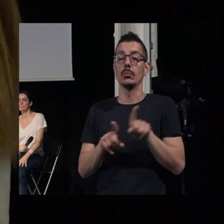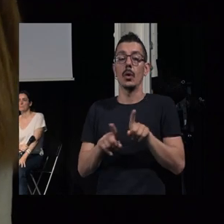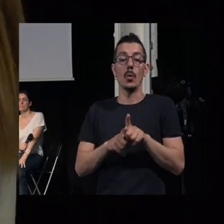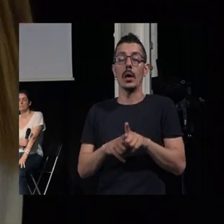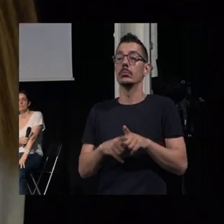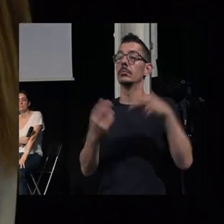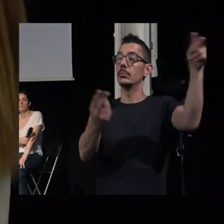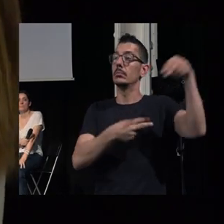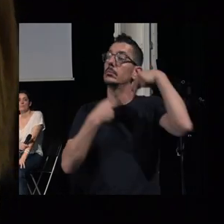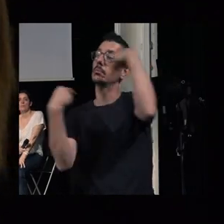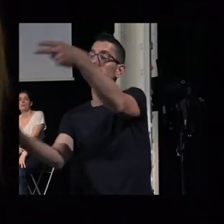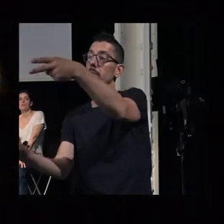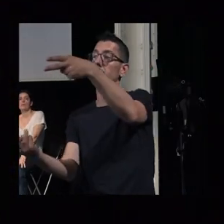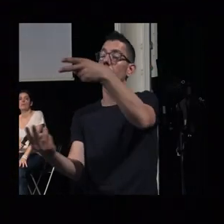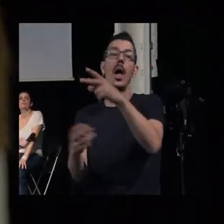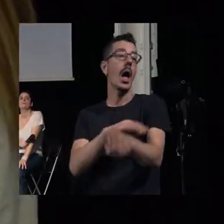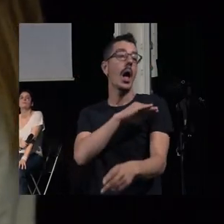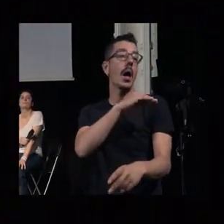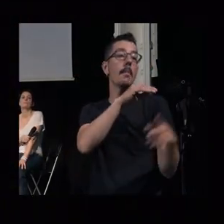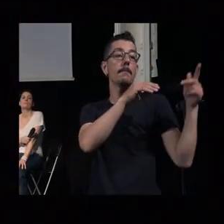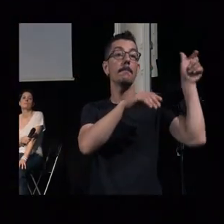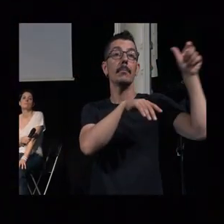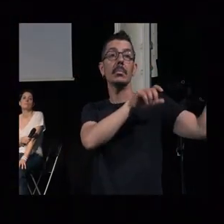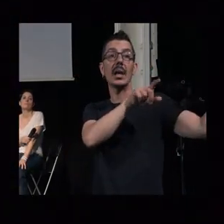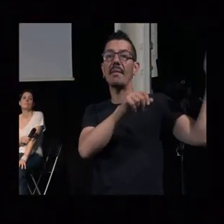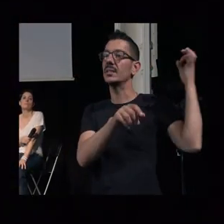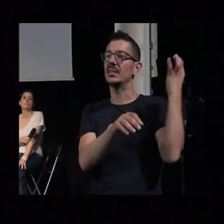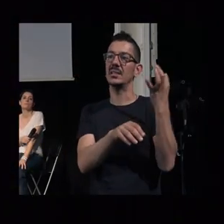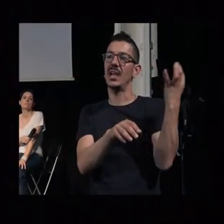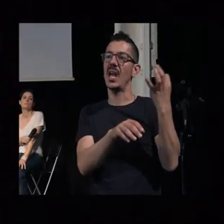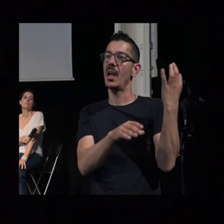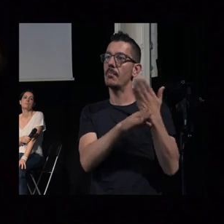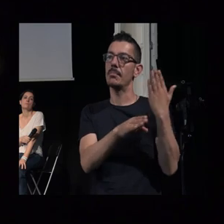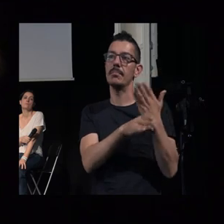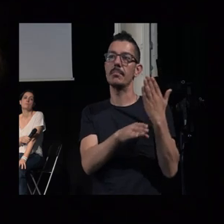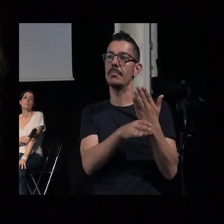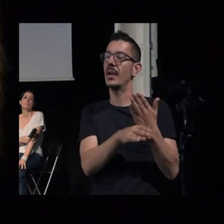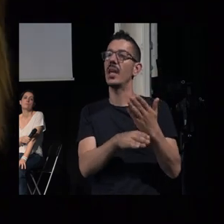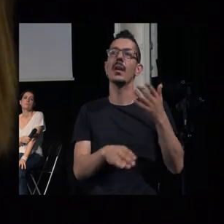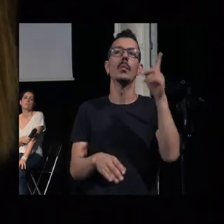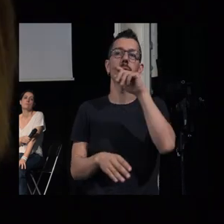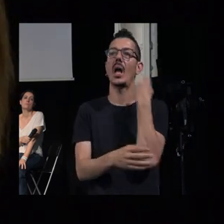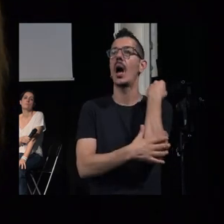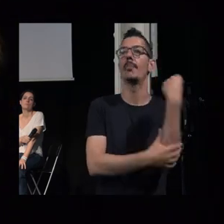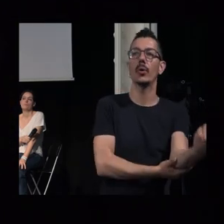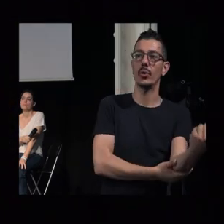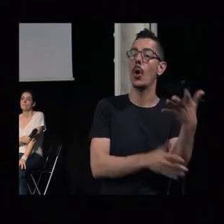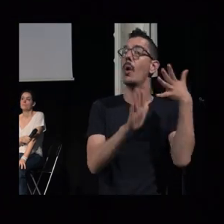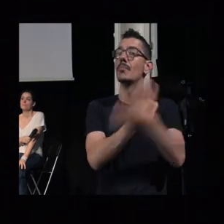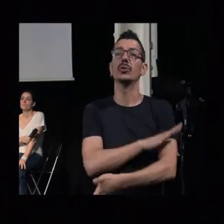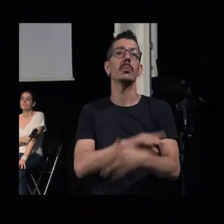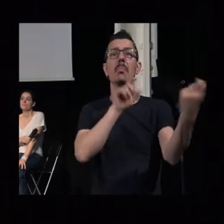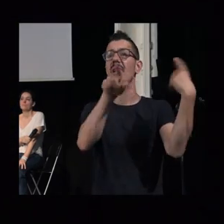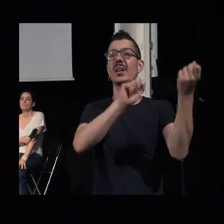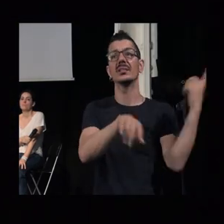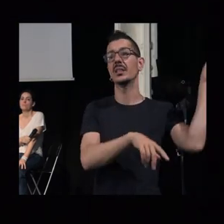putas están siempre del lado de las migrantes, porque las migrantes, sí o sí, muchas tienen que ser putas, vienen para ser